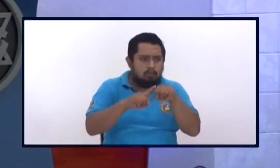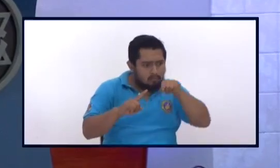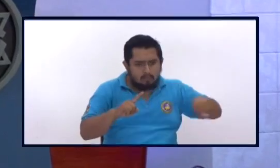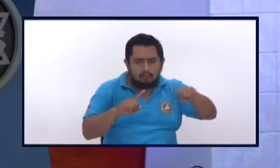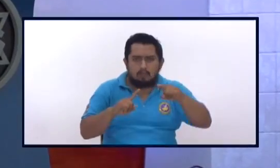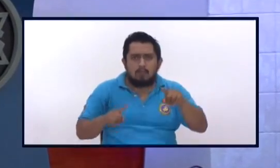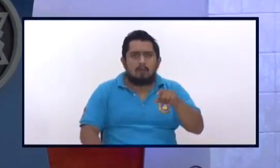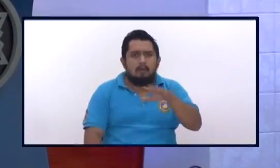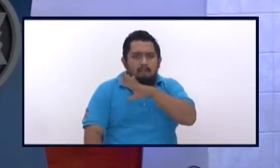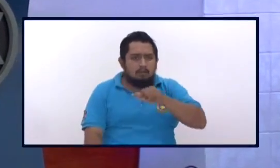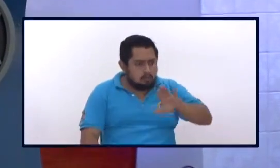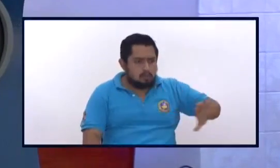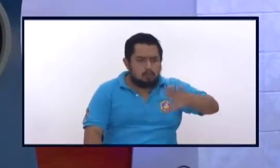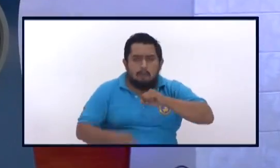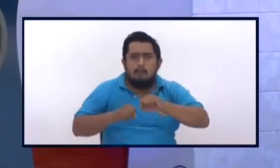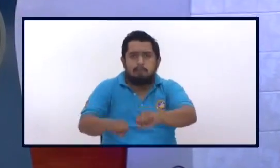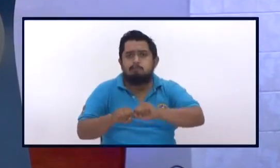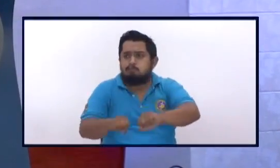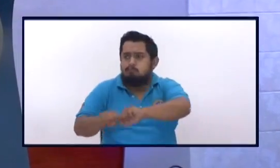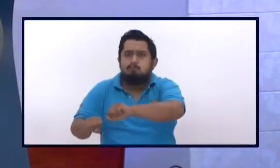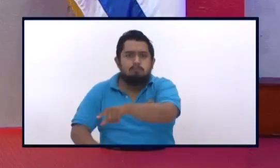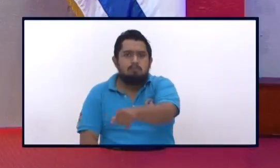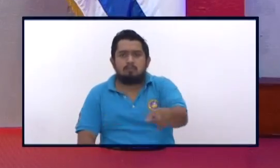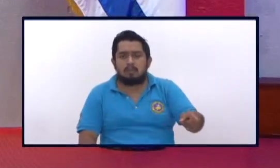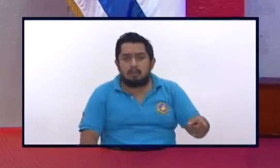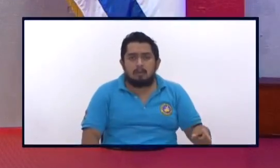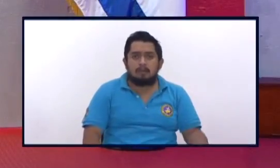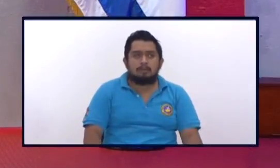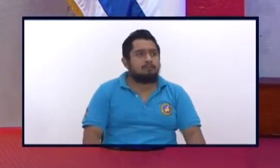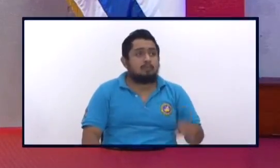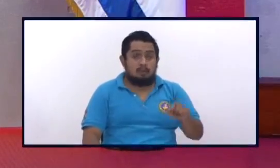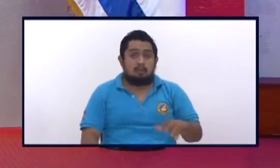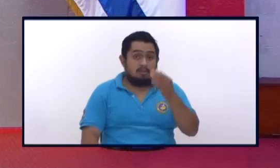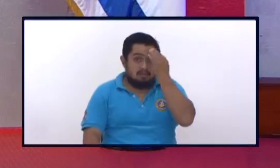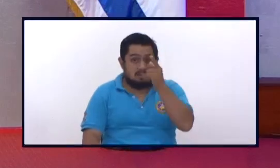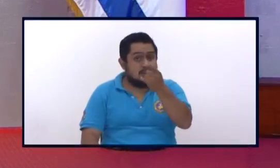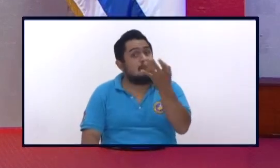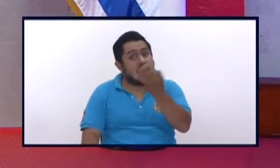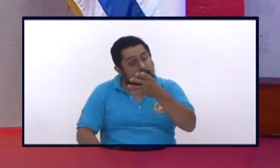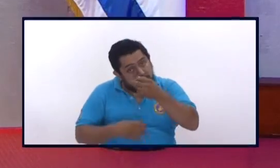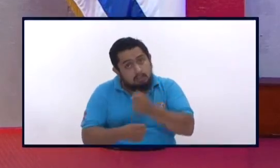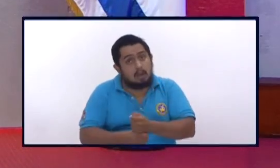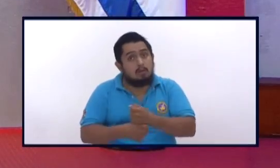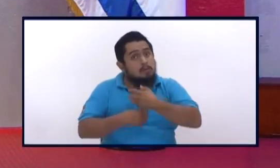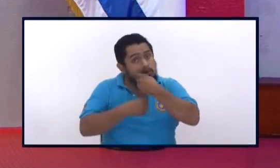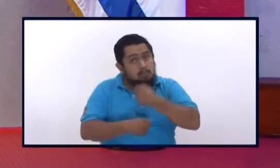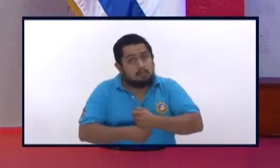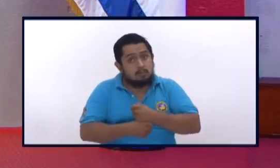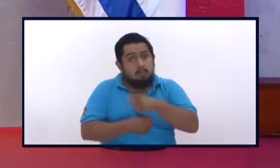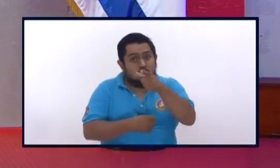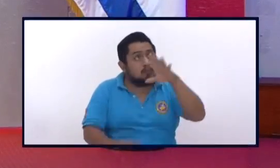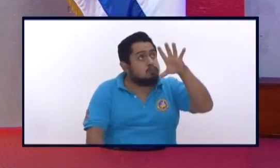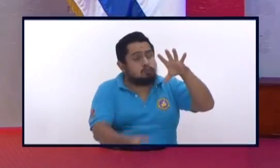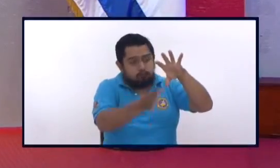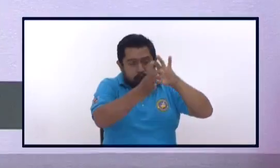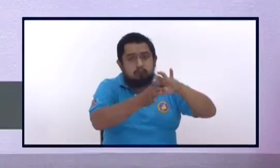24 25 familias que quedan desamparadas amigo y hermano asegurarte por favor de hoy estar en el rango